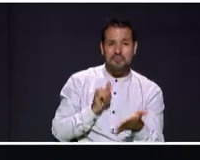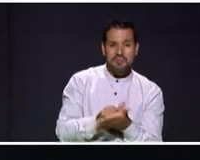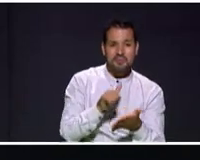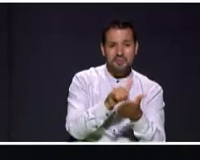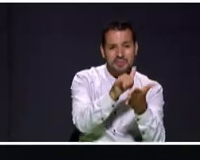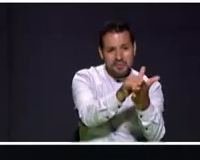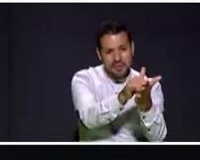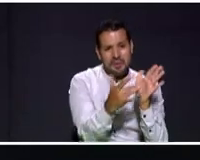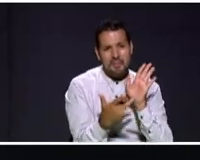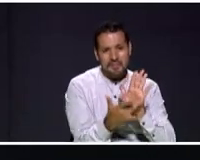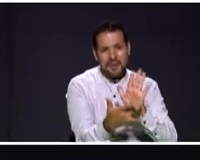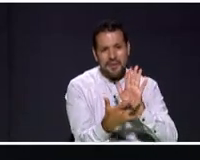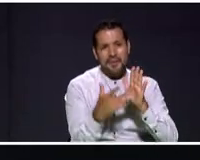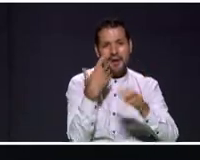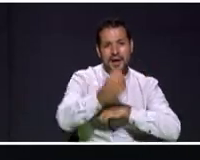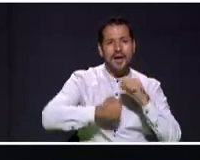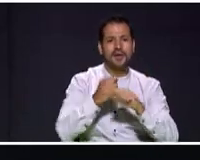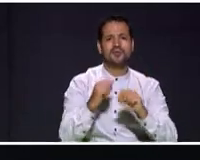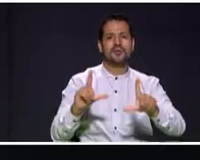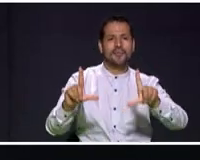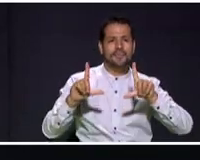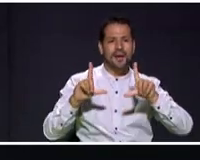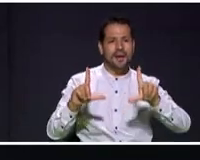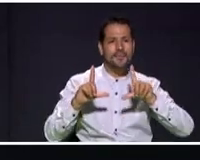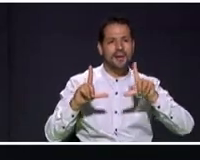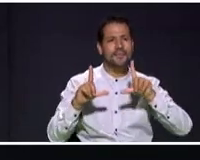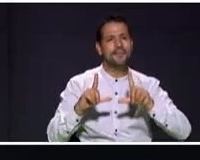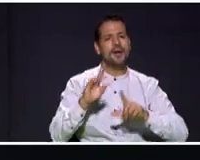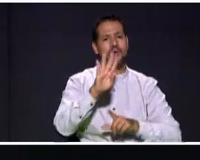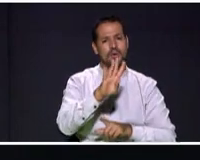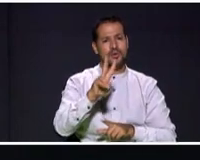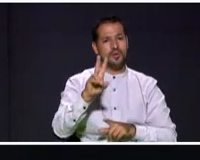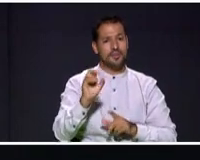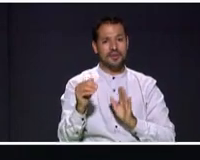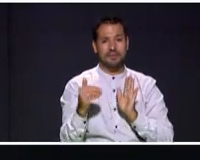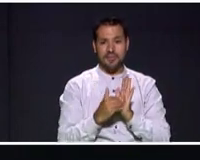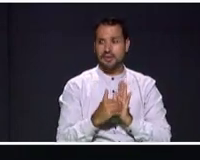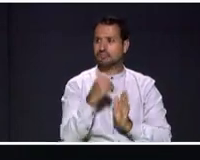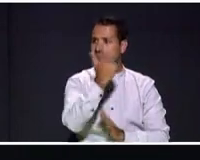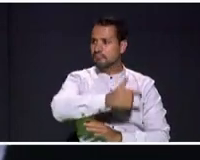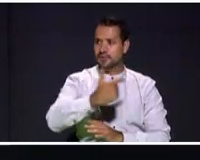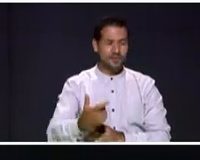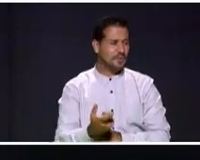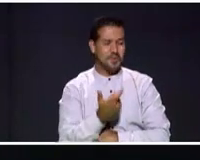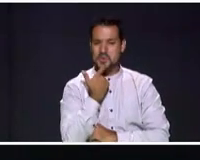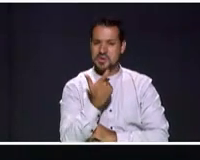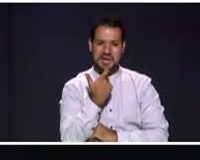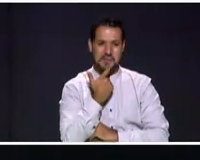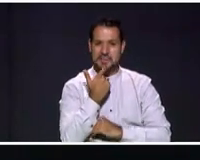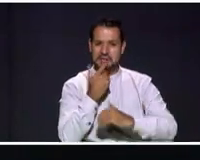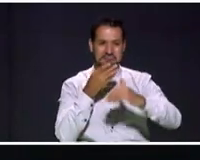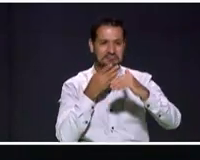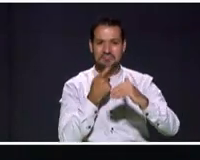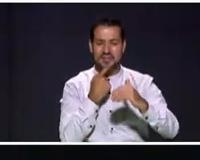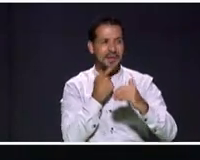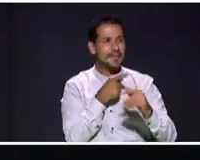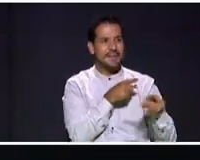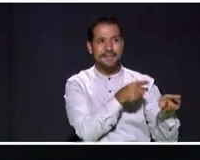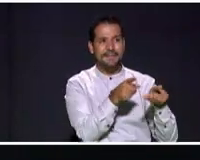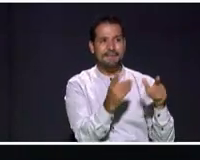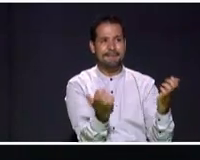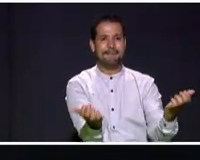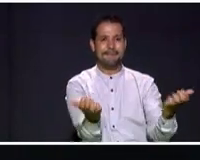están graduando al año en colombia' 420 mil personas que no son capaces de ingresar al mercado porque el mercado no tiene la